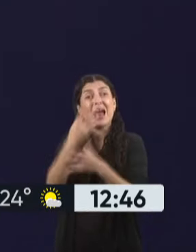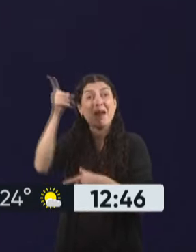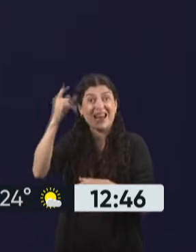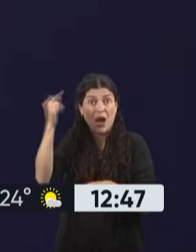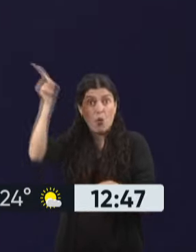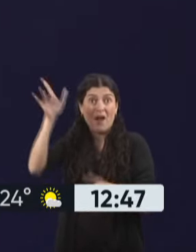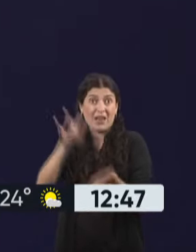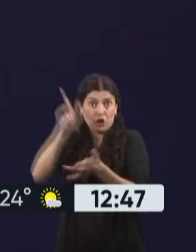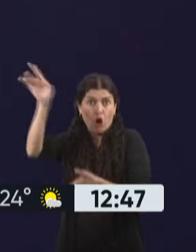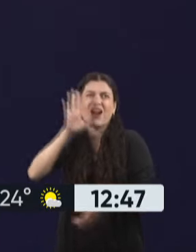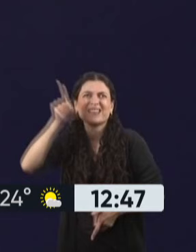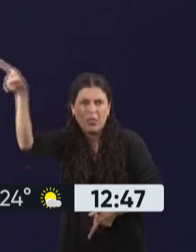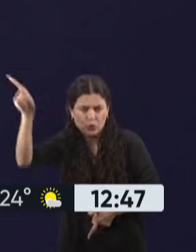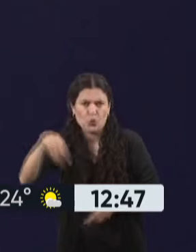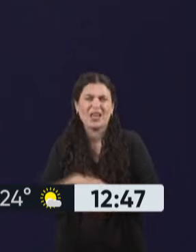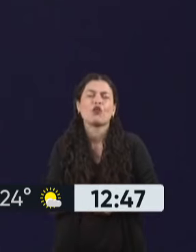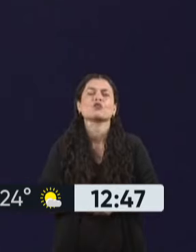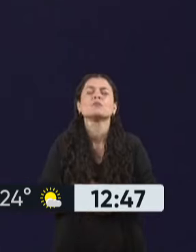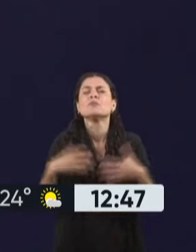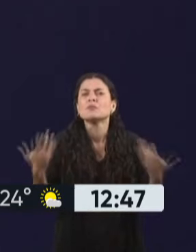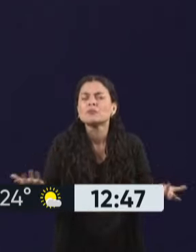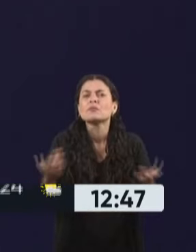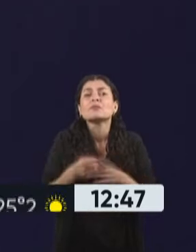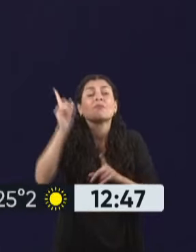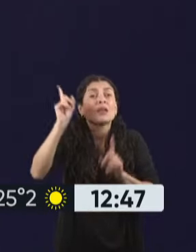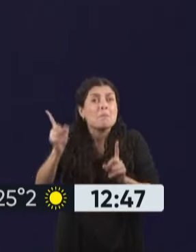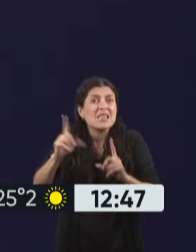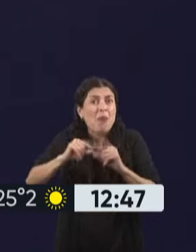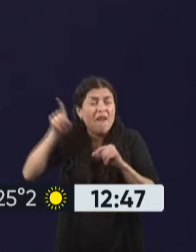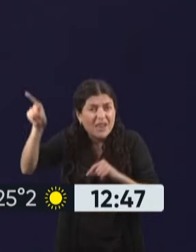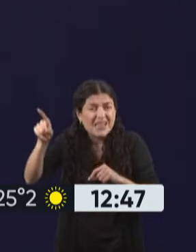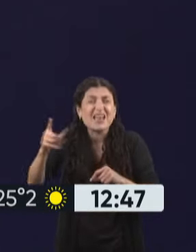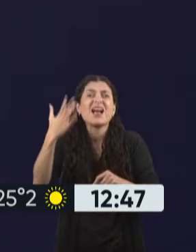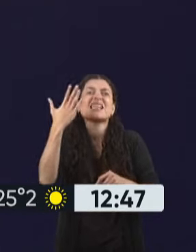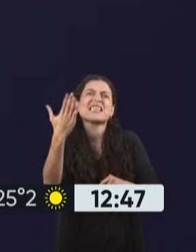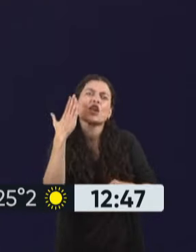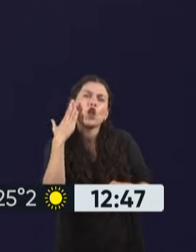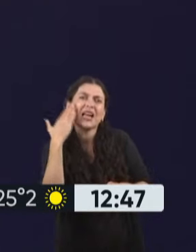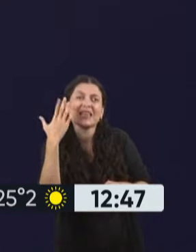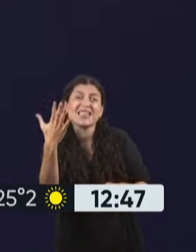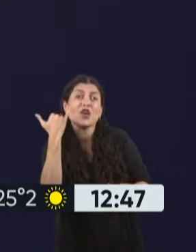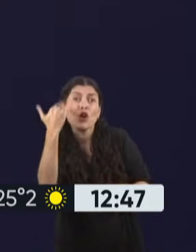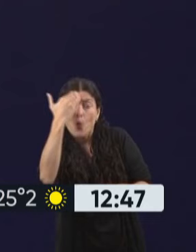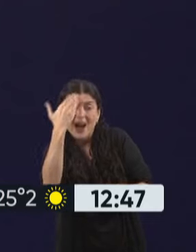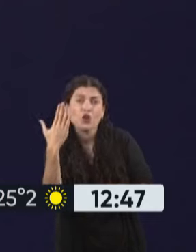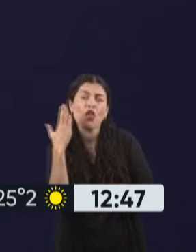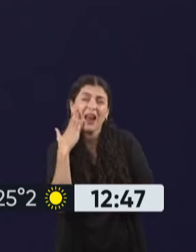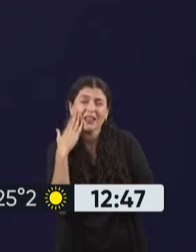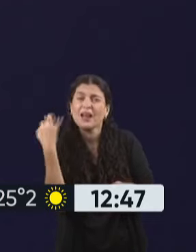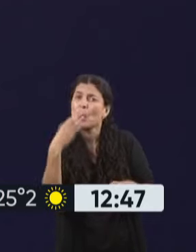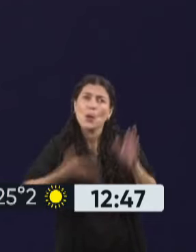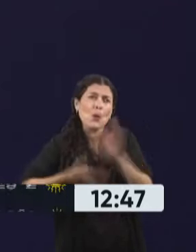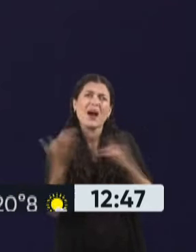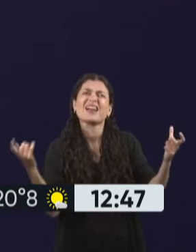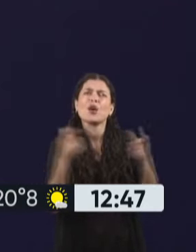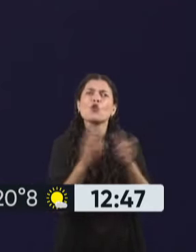jueves, allí a Washington. Ese mismo día, a las 17:15 horas, va a tener una